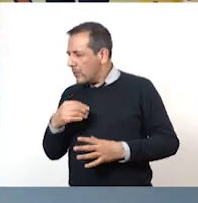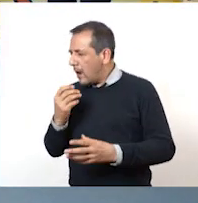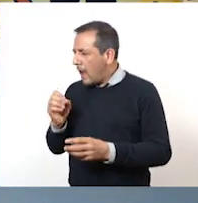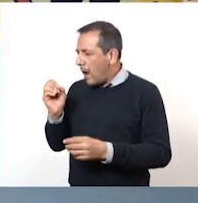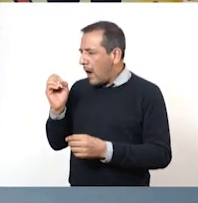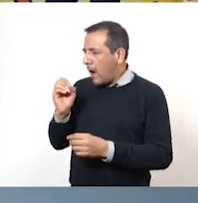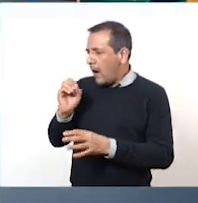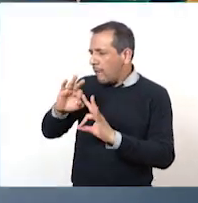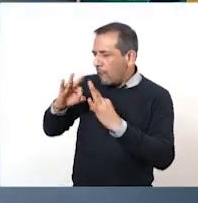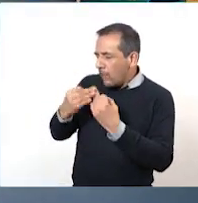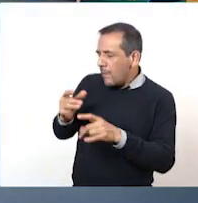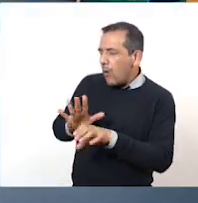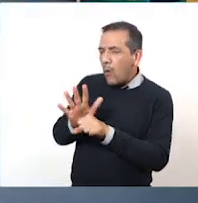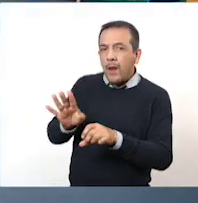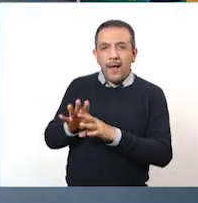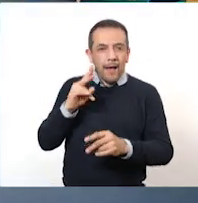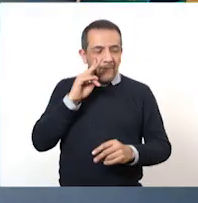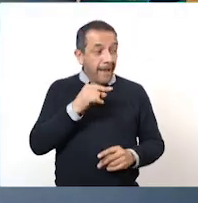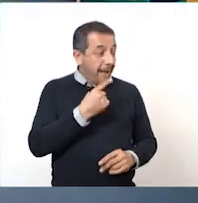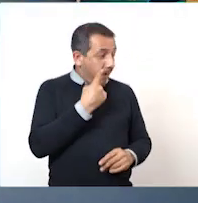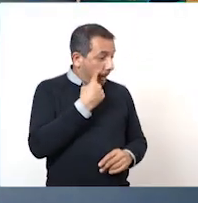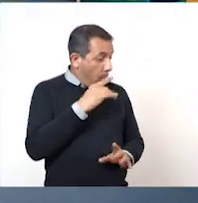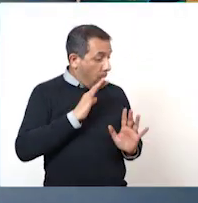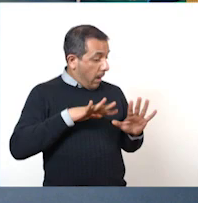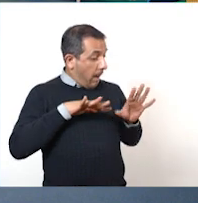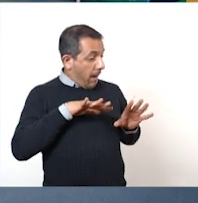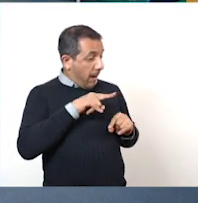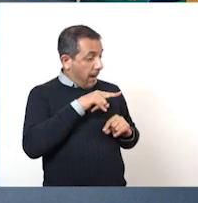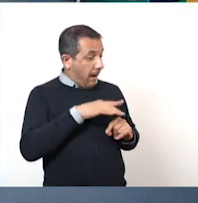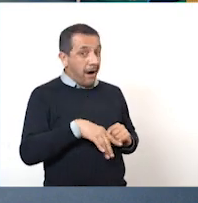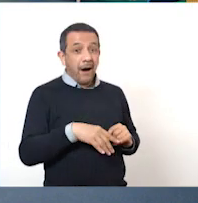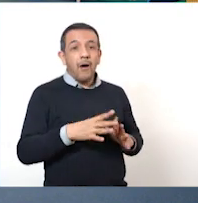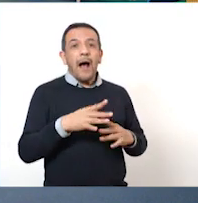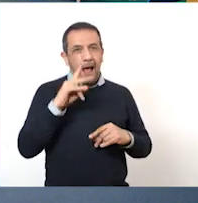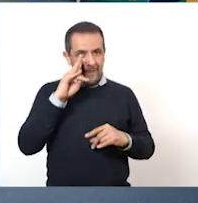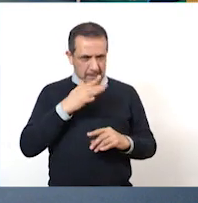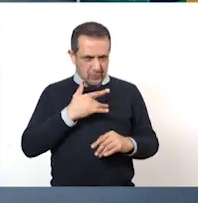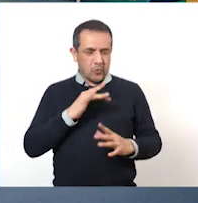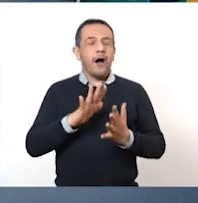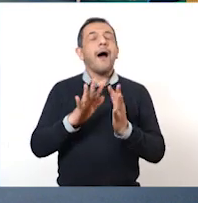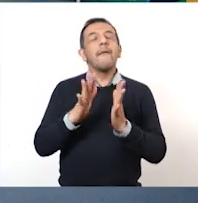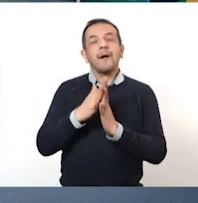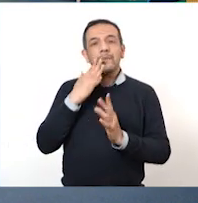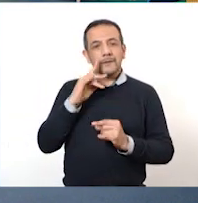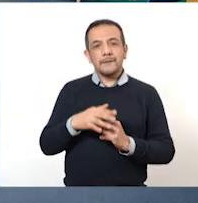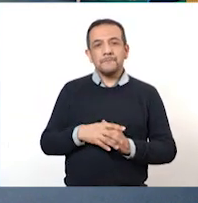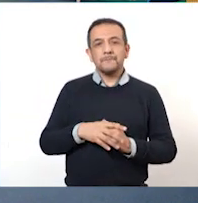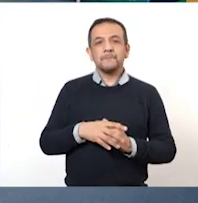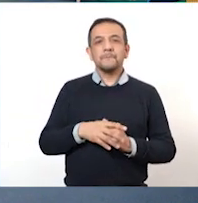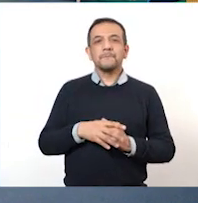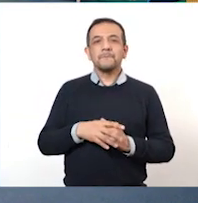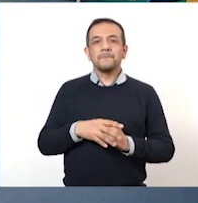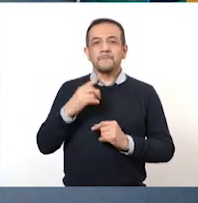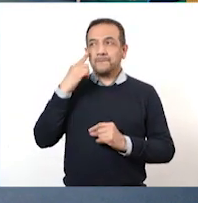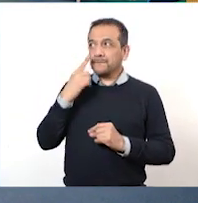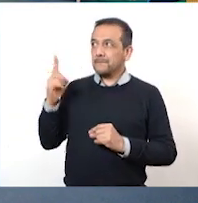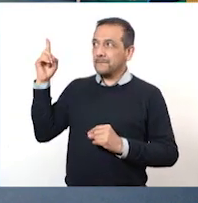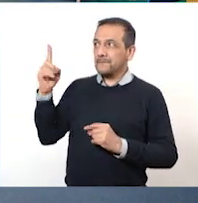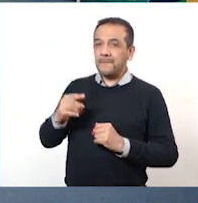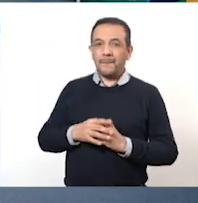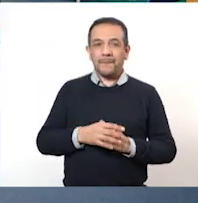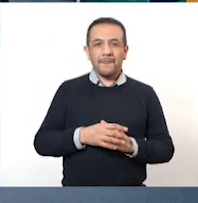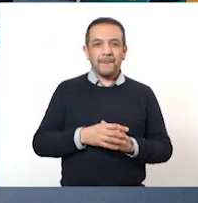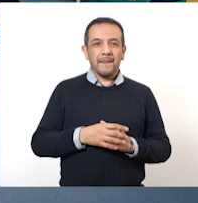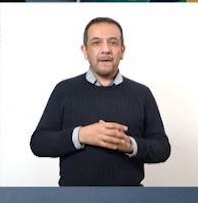ejemplo. Opción. ¡Ah, excelente! Ah, muy bien. Nos toca el piso. Vamos a ver si me sale esta, Carlita. Paso por abajo y